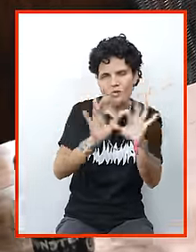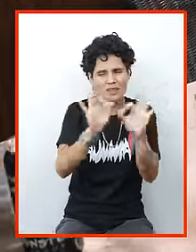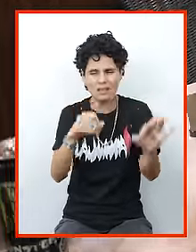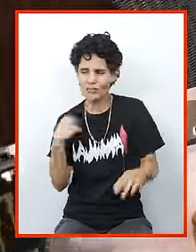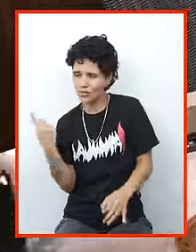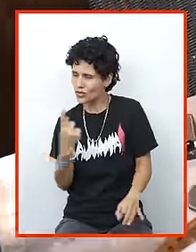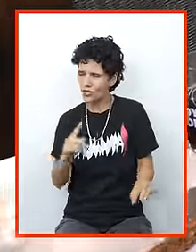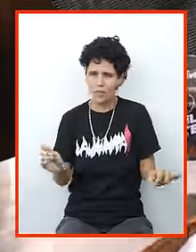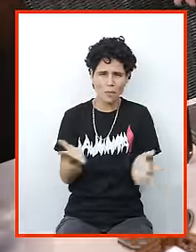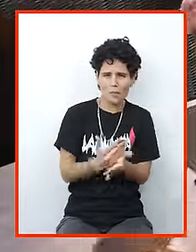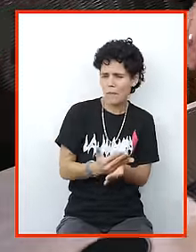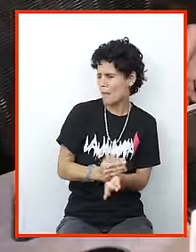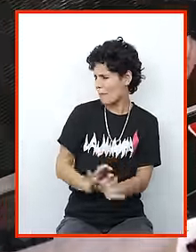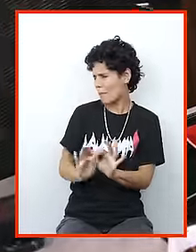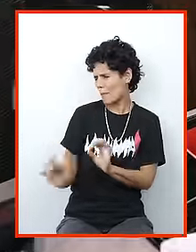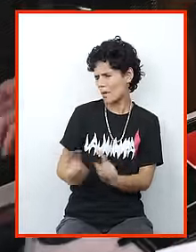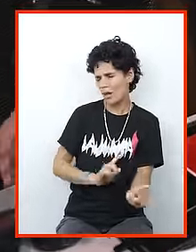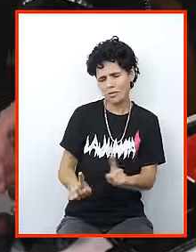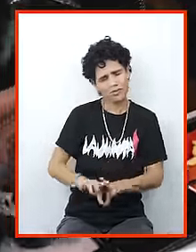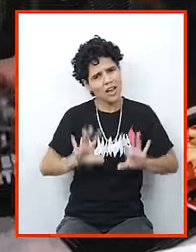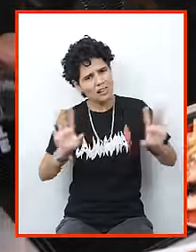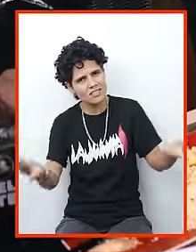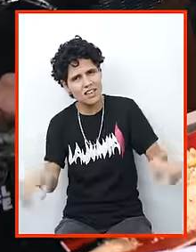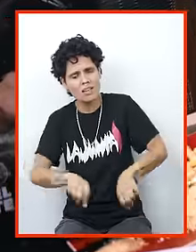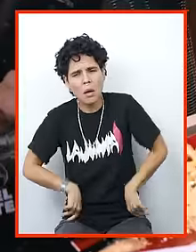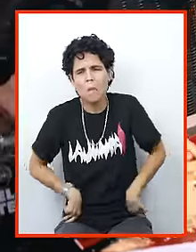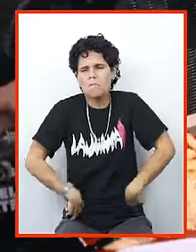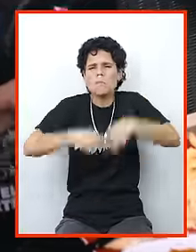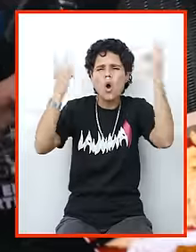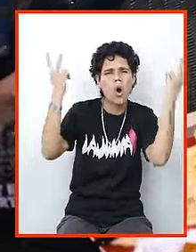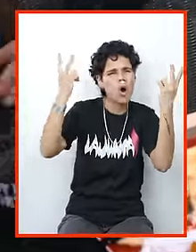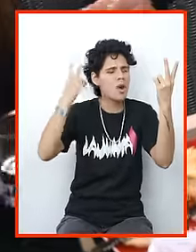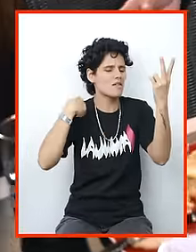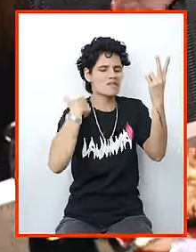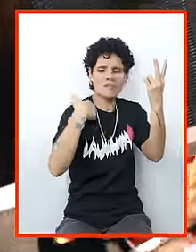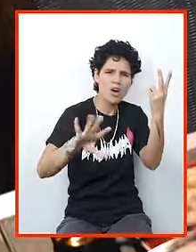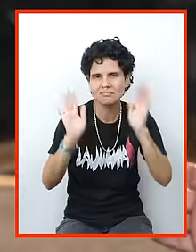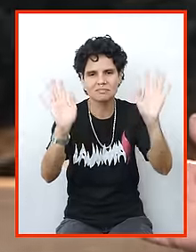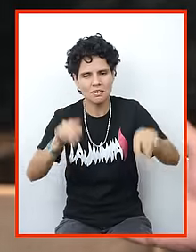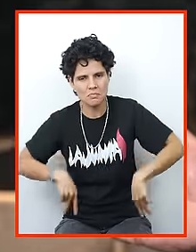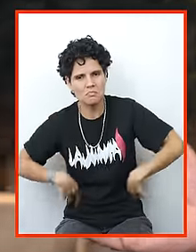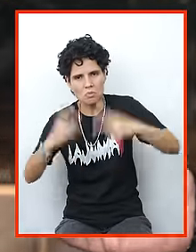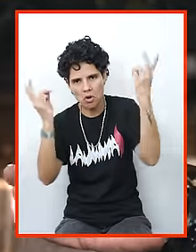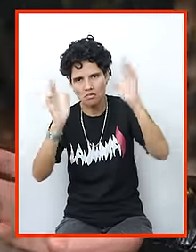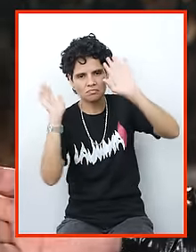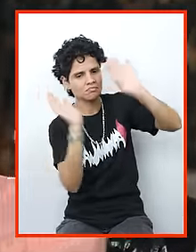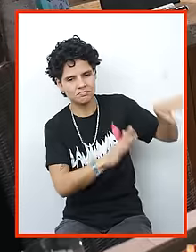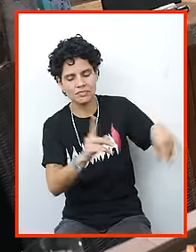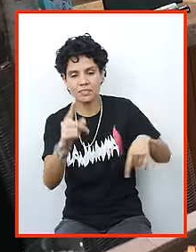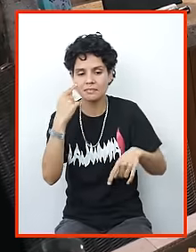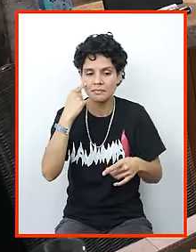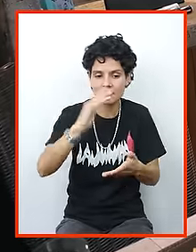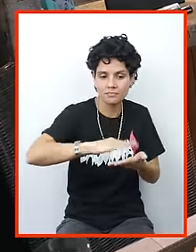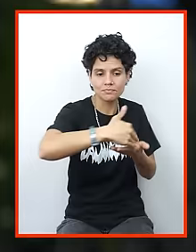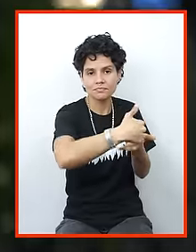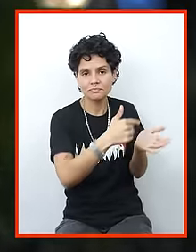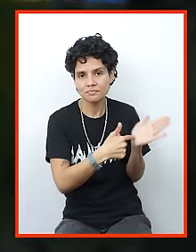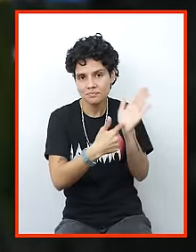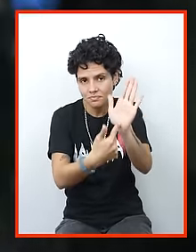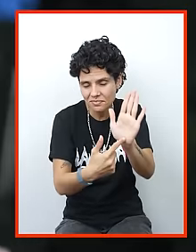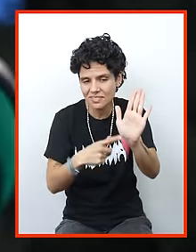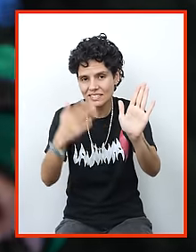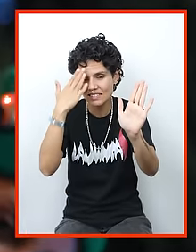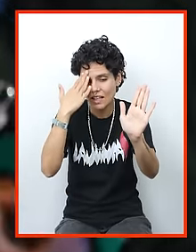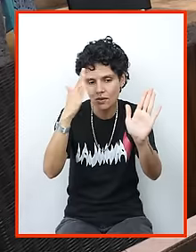Porque la junta es así, pues somos una superproducción, pues estamos quebrados. No sé si supieron que no. Bueno, tenemos un saludo de Chayanne. Yo quiero ver